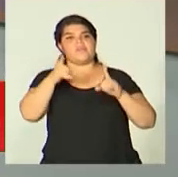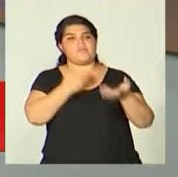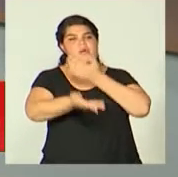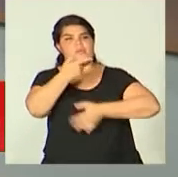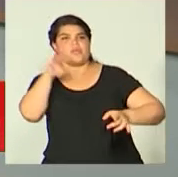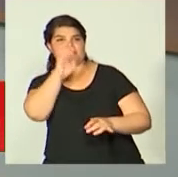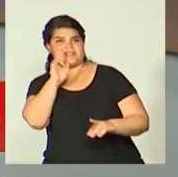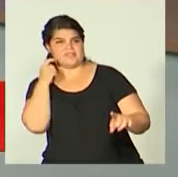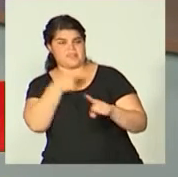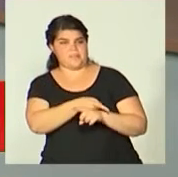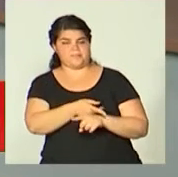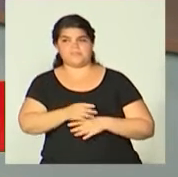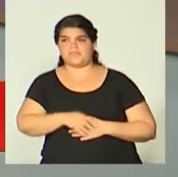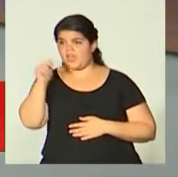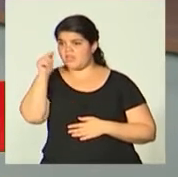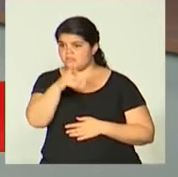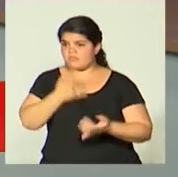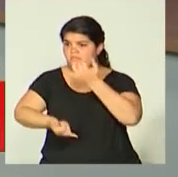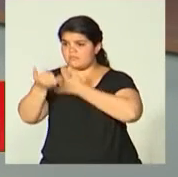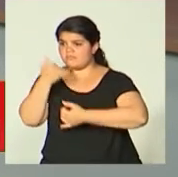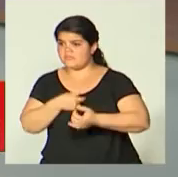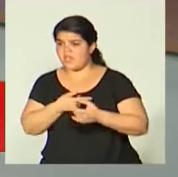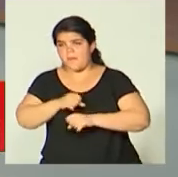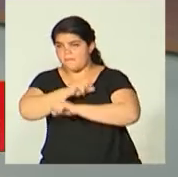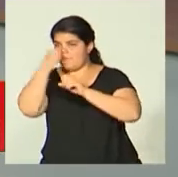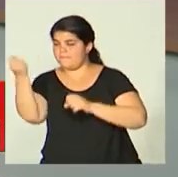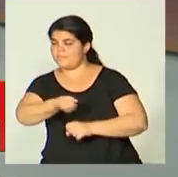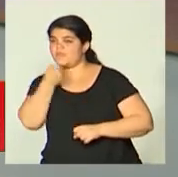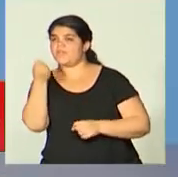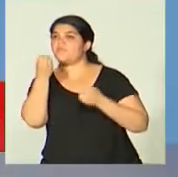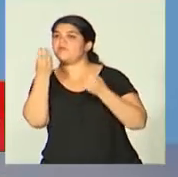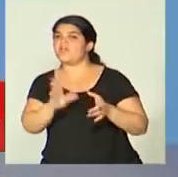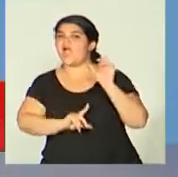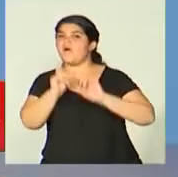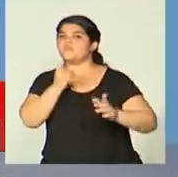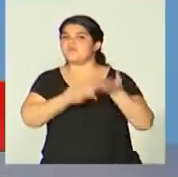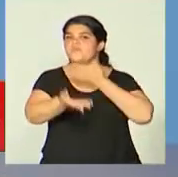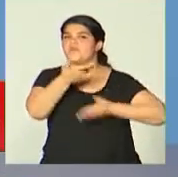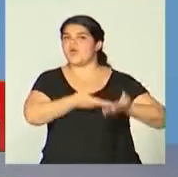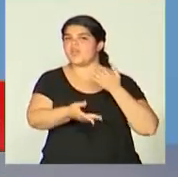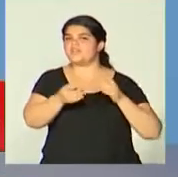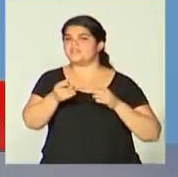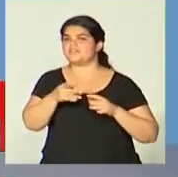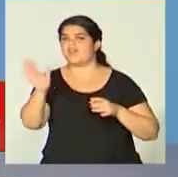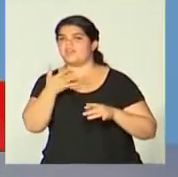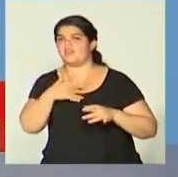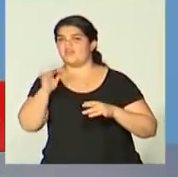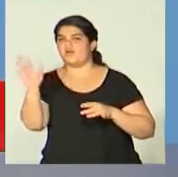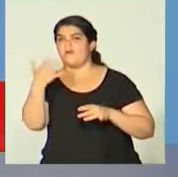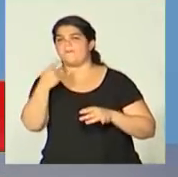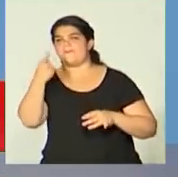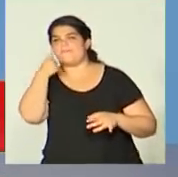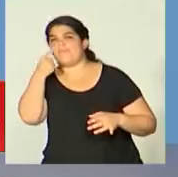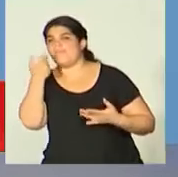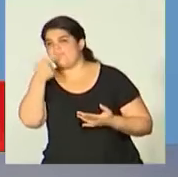de género súper importante lo que estás contando porque la violencia simbólica y mediática digamos cuando hablamos de haber digo las